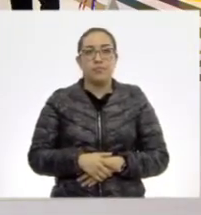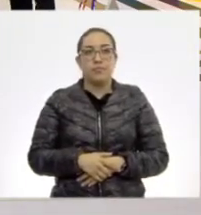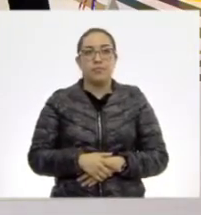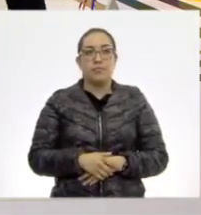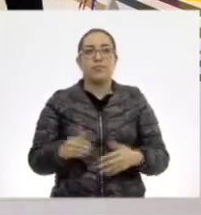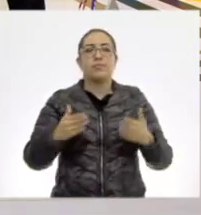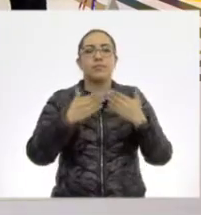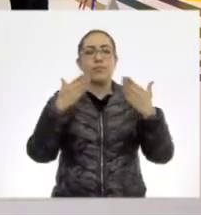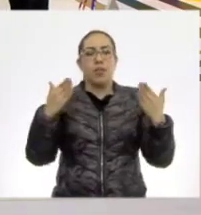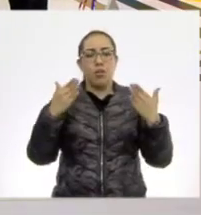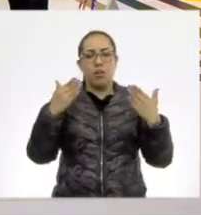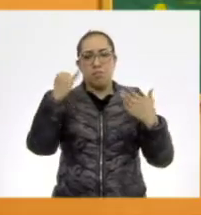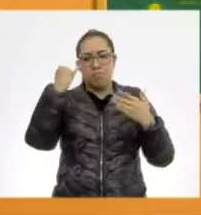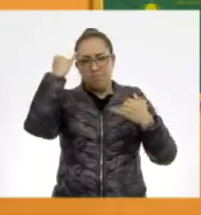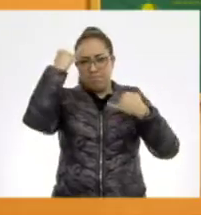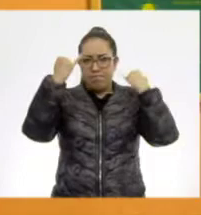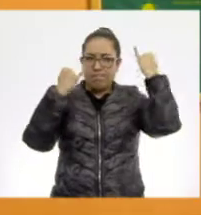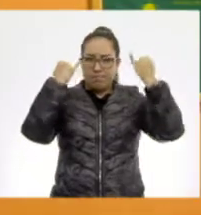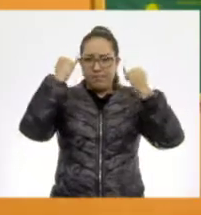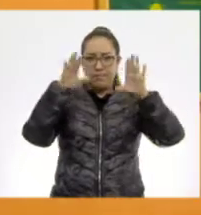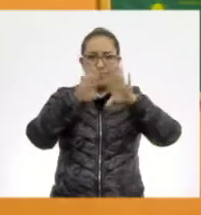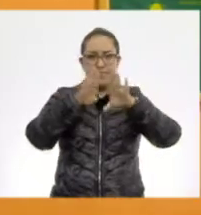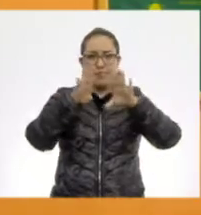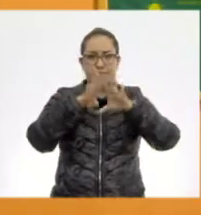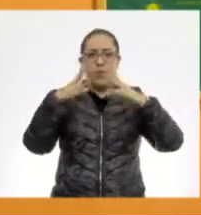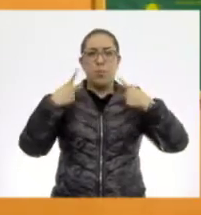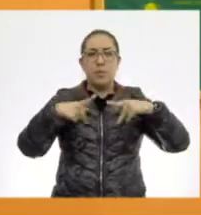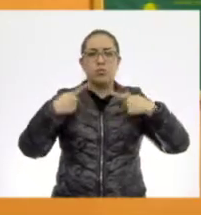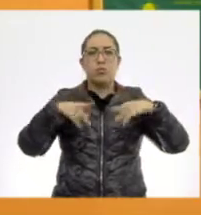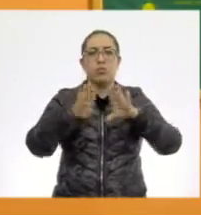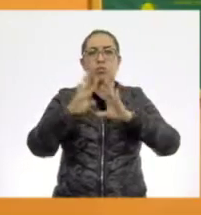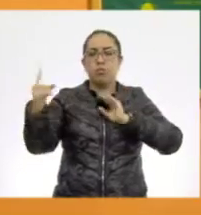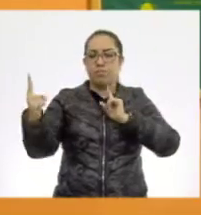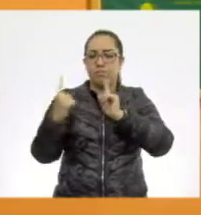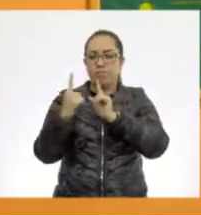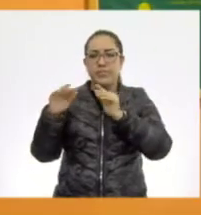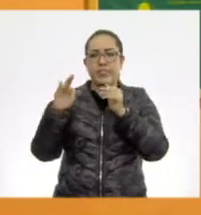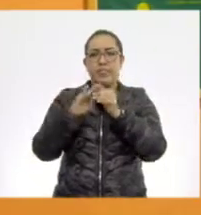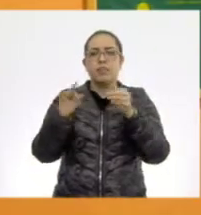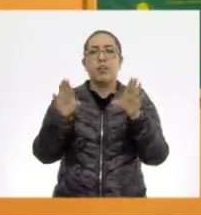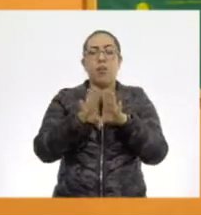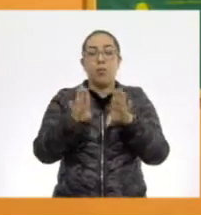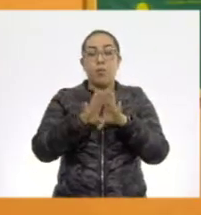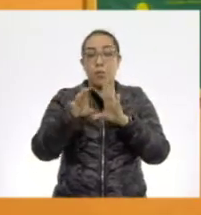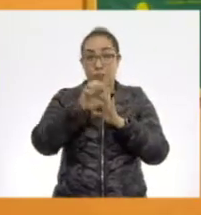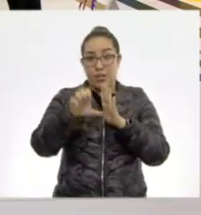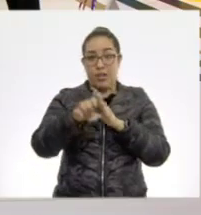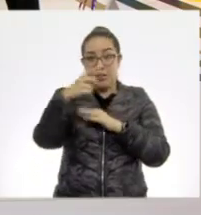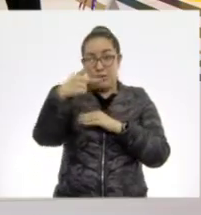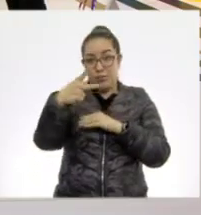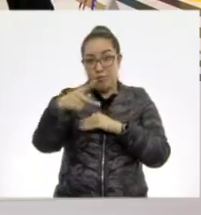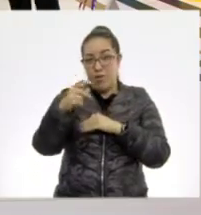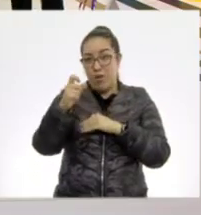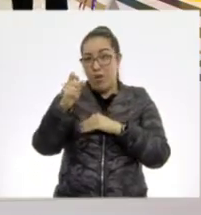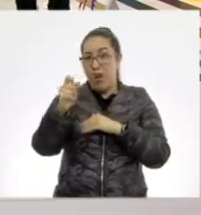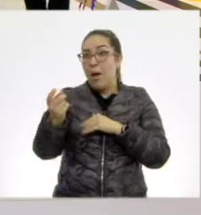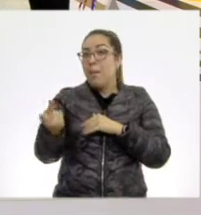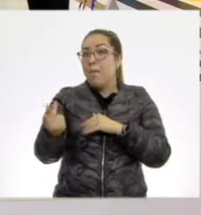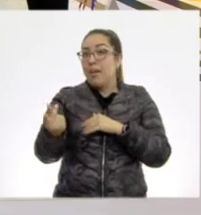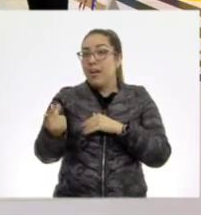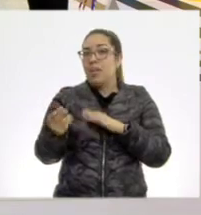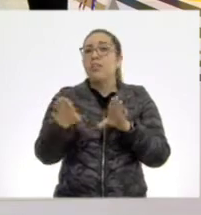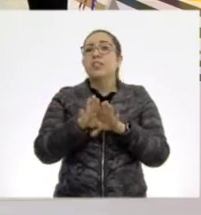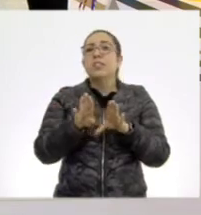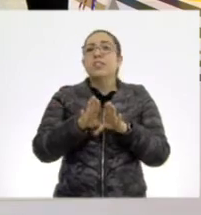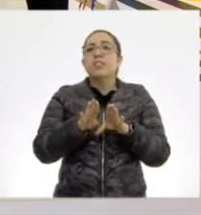con nuestros implementos hasta dónde les permites a los demás acercarte. Por ejemplo, a tu mascota. A mi mascota. Coloca una marca